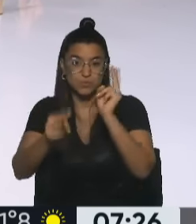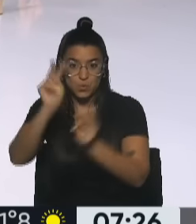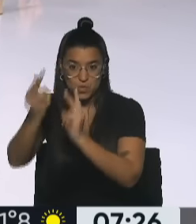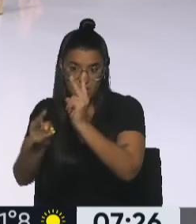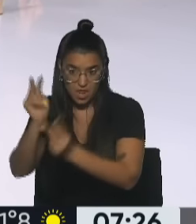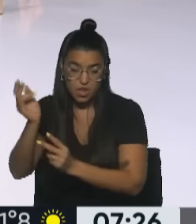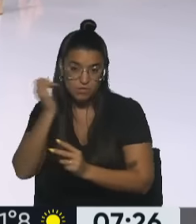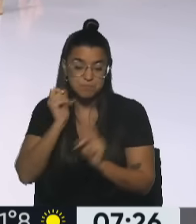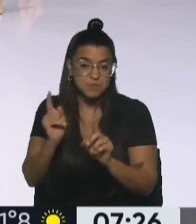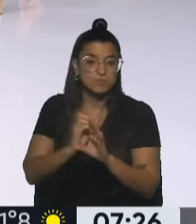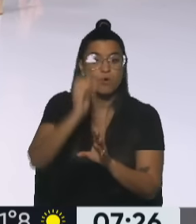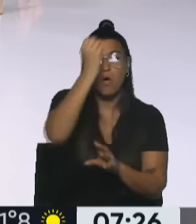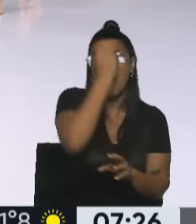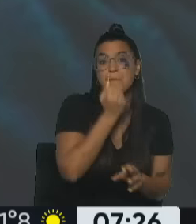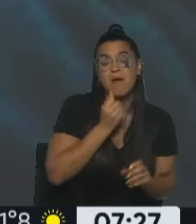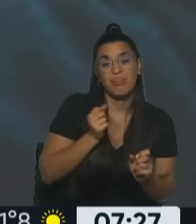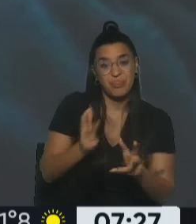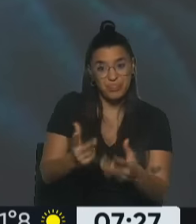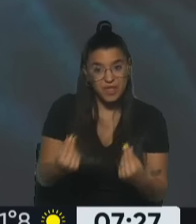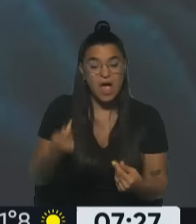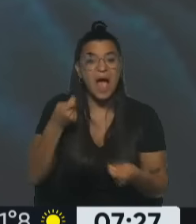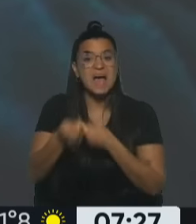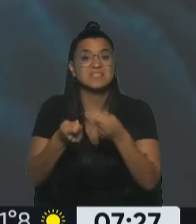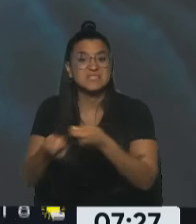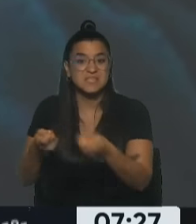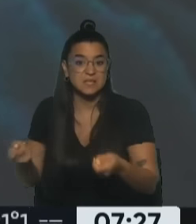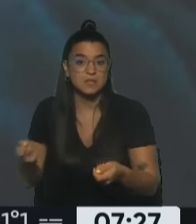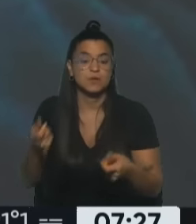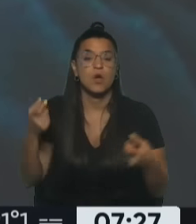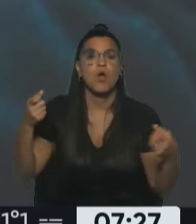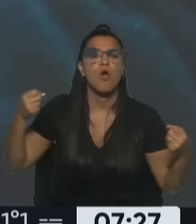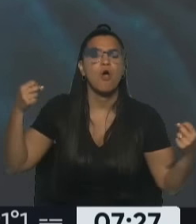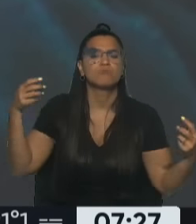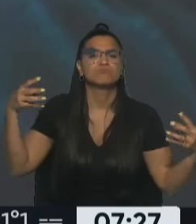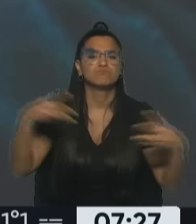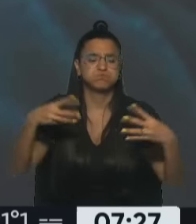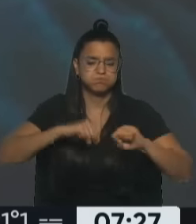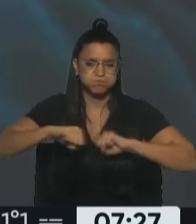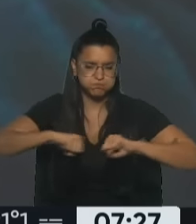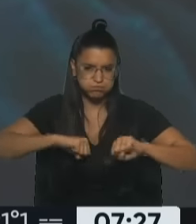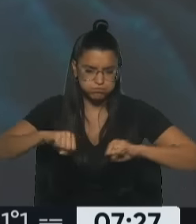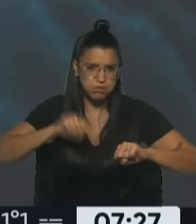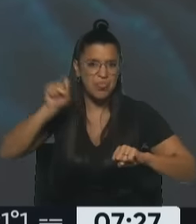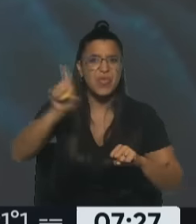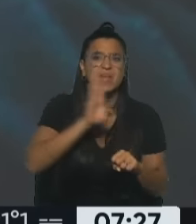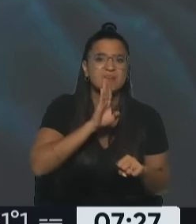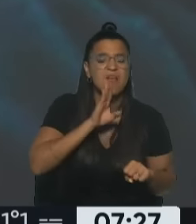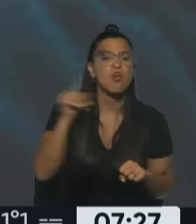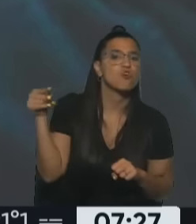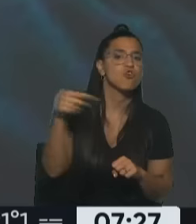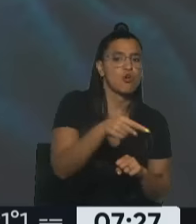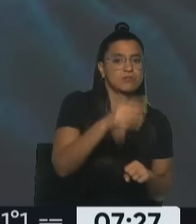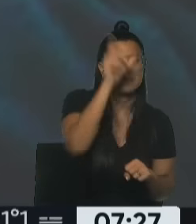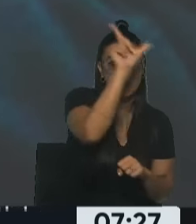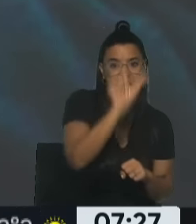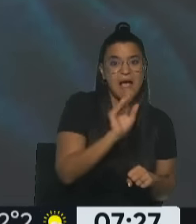según dijo Hamás, que fueron asesinados en combates y en un bombardeo israelí sobre Gaza. Esta es la versión